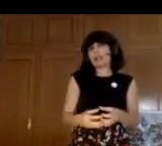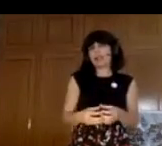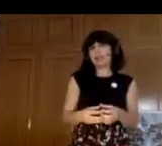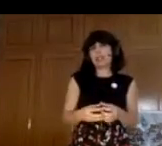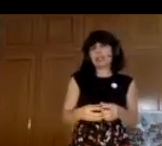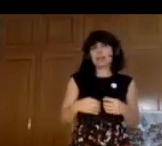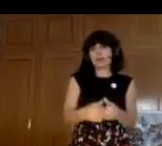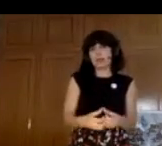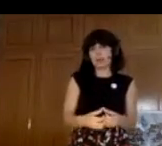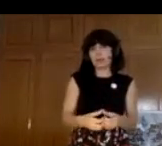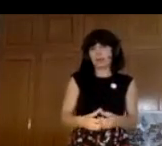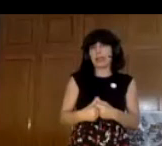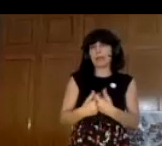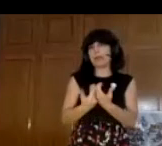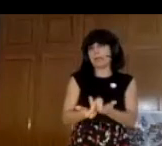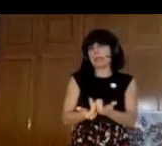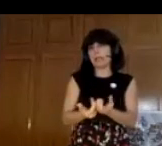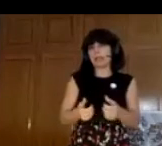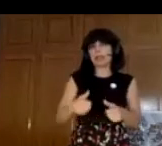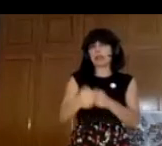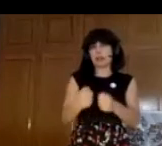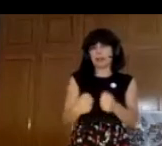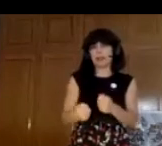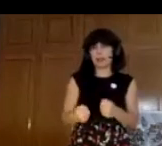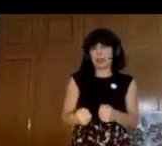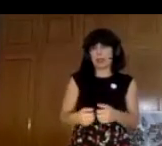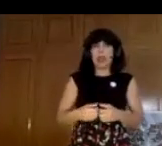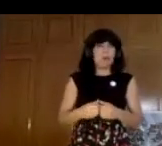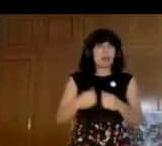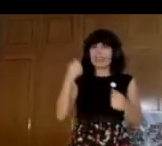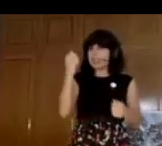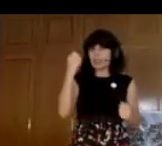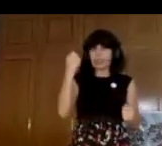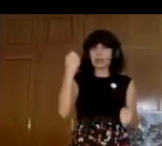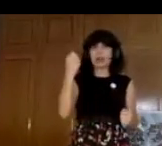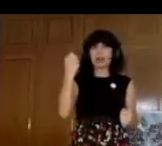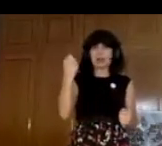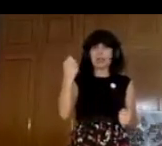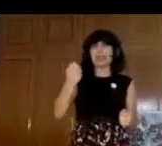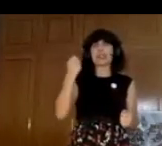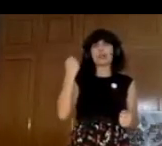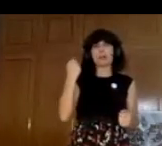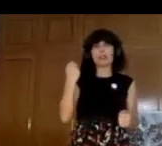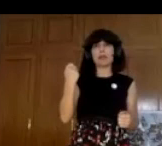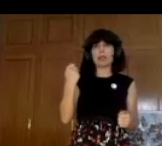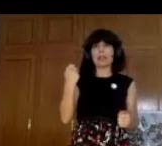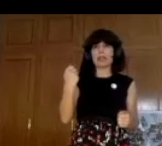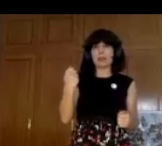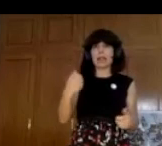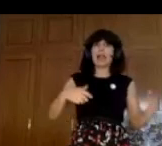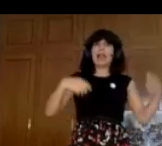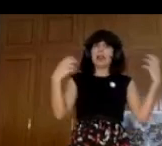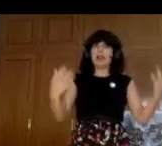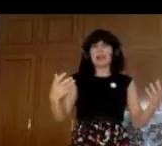unas aplicaciones de muy fácil uso que inmediatamente nos permiten comunicar. Pero es el hecho de tener una herramienta que nos permite comunicar en